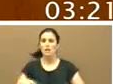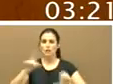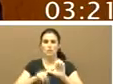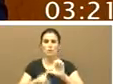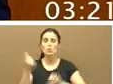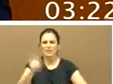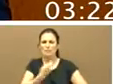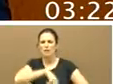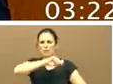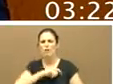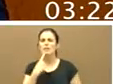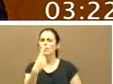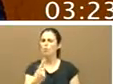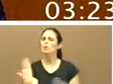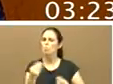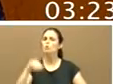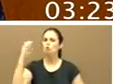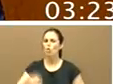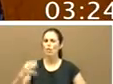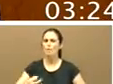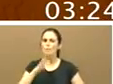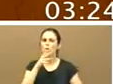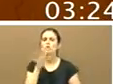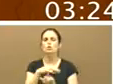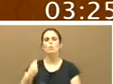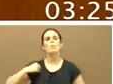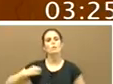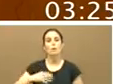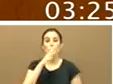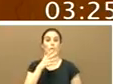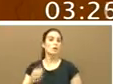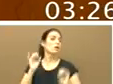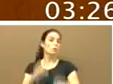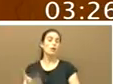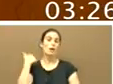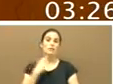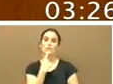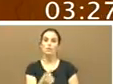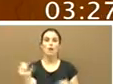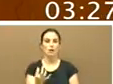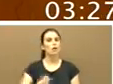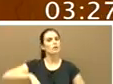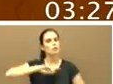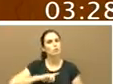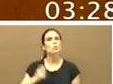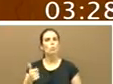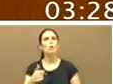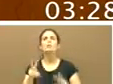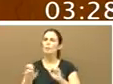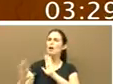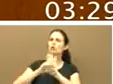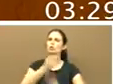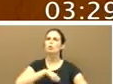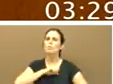España tienen mucho que decir ante todo esto. Porque, como les decía antes, nos estamos jugando mucho en cuanto a la defensa de la